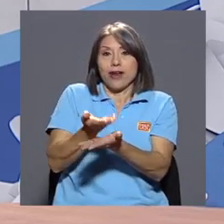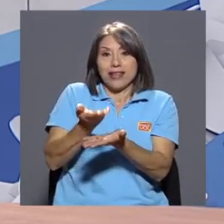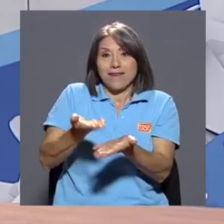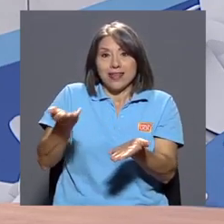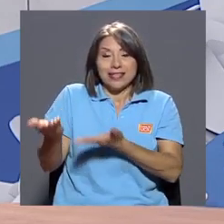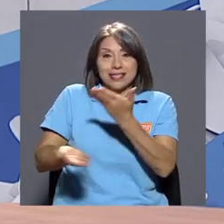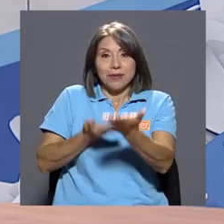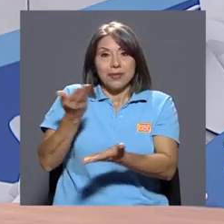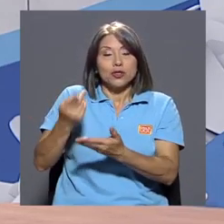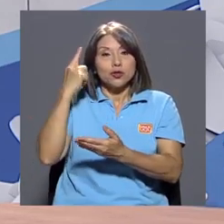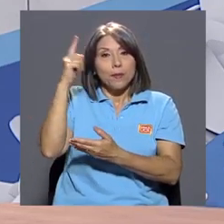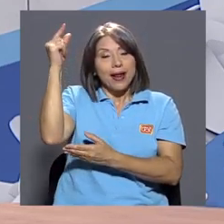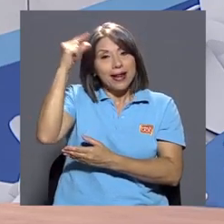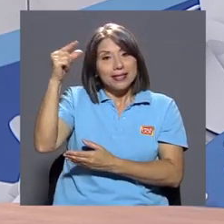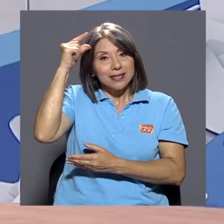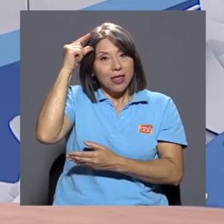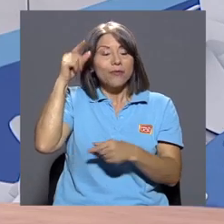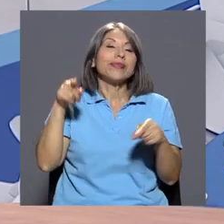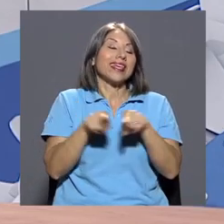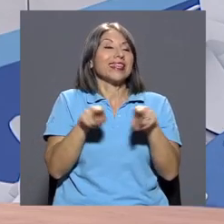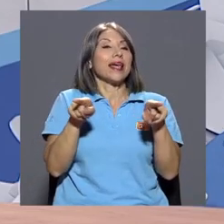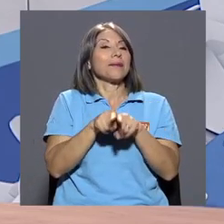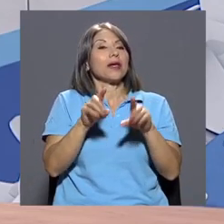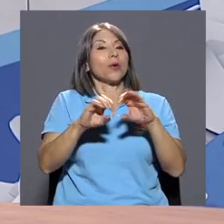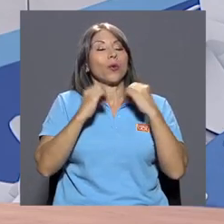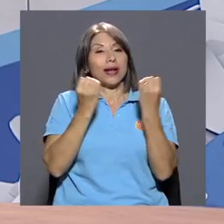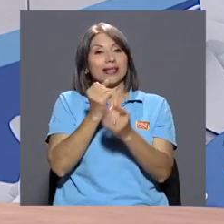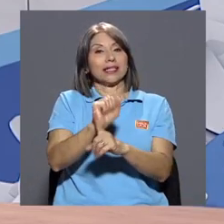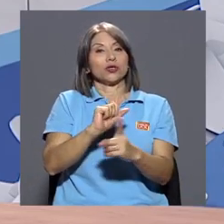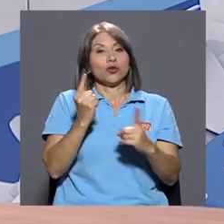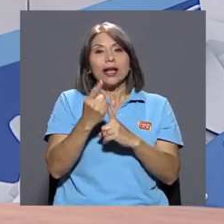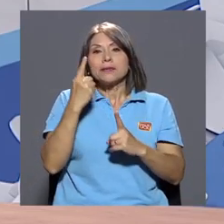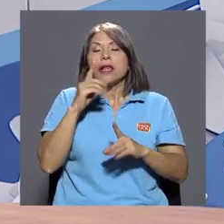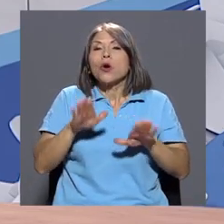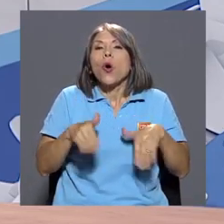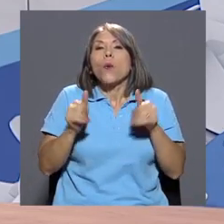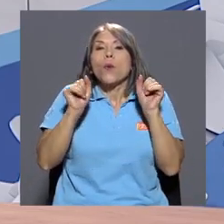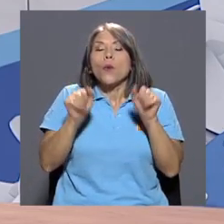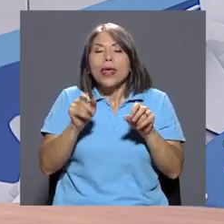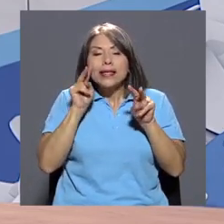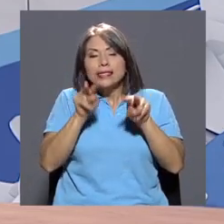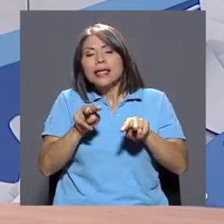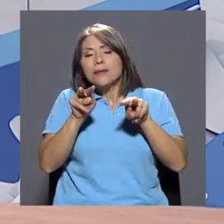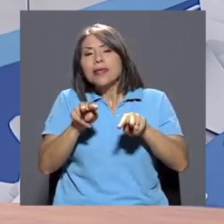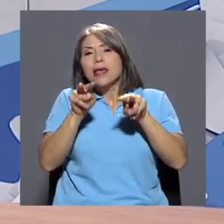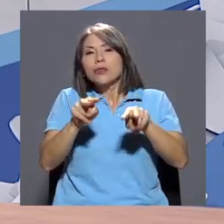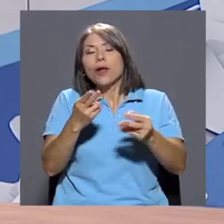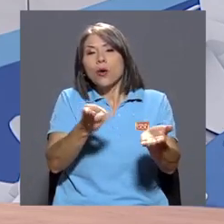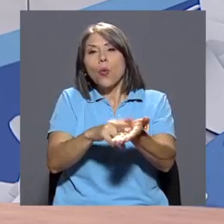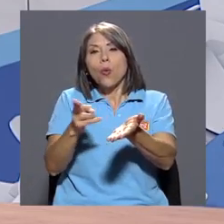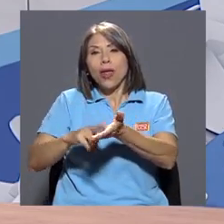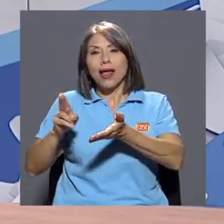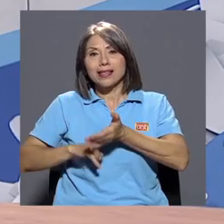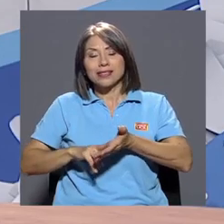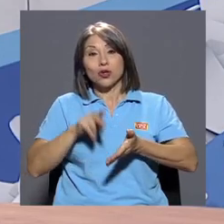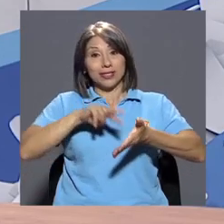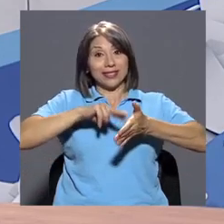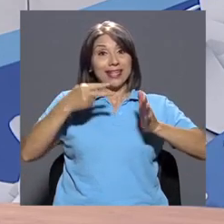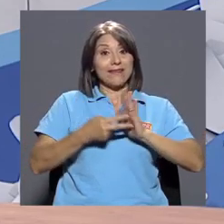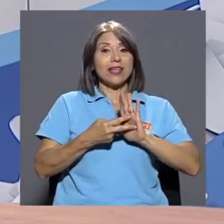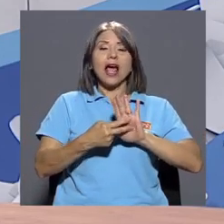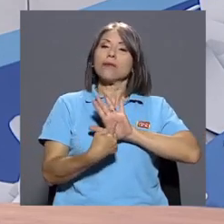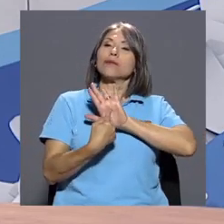desde las organizaciones sociales ver cómo se puede dar seguimiento a los procesos de contratación, un poco todo lo que tiene que ver con rendición